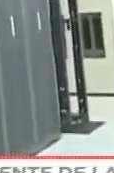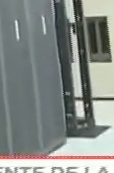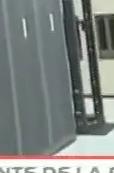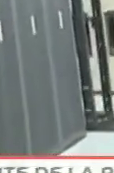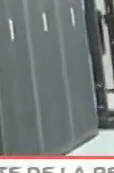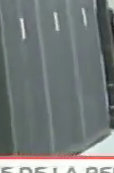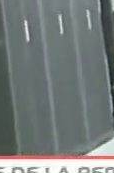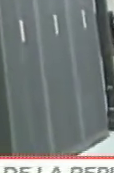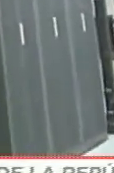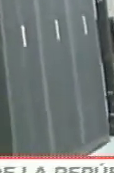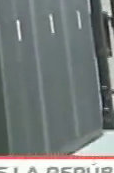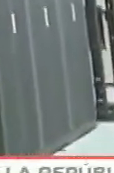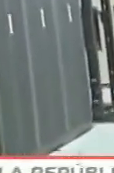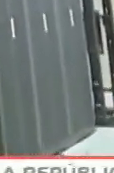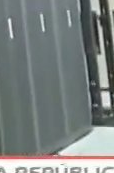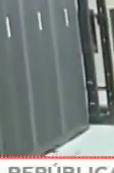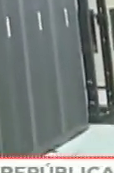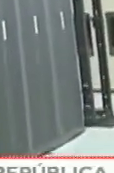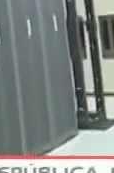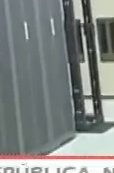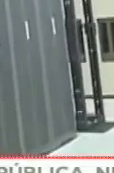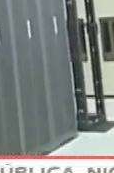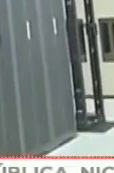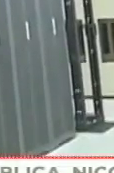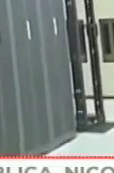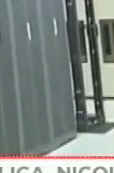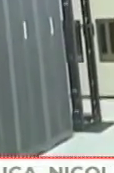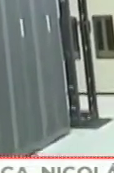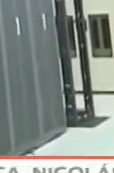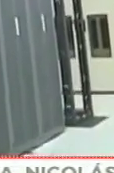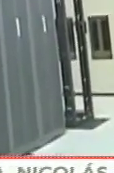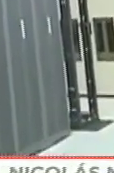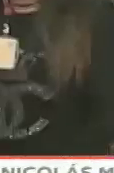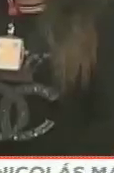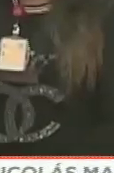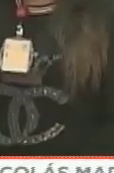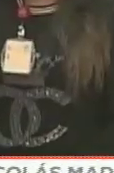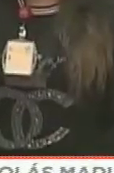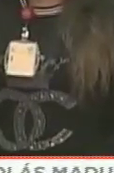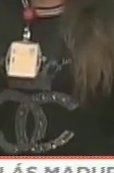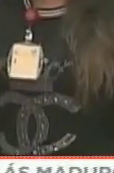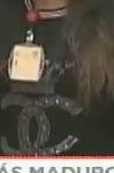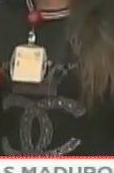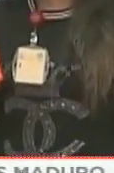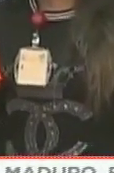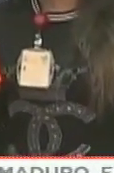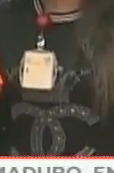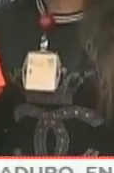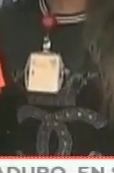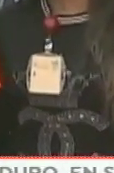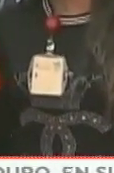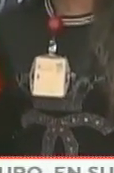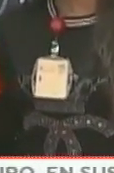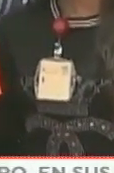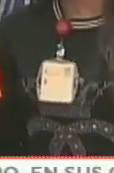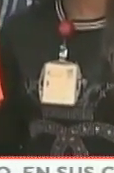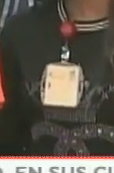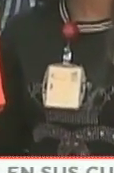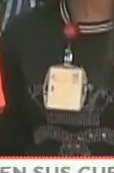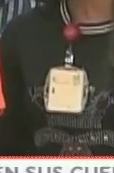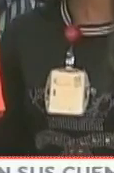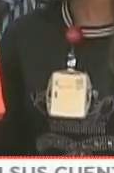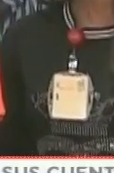aquí estamos trabajando para lograr el fortalecimiento de ambas empresas. Estamos trabajando para lograr